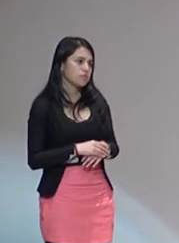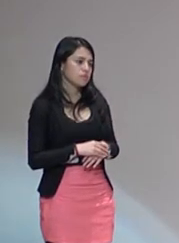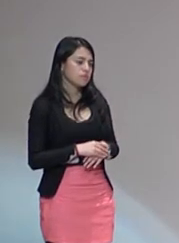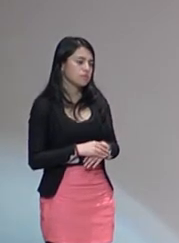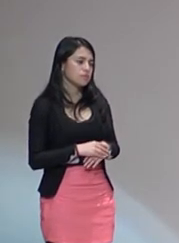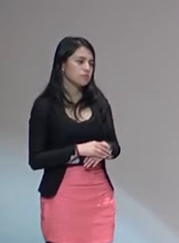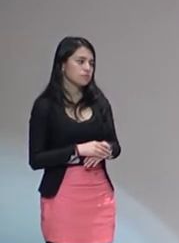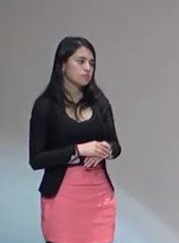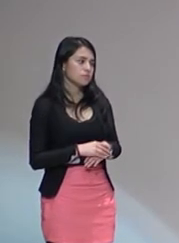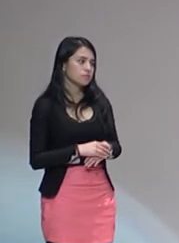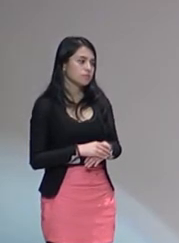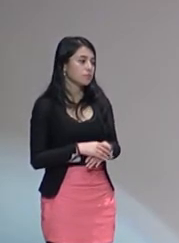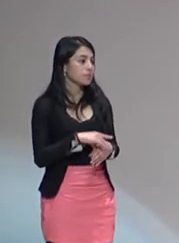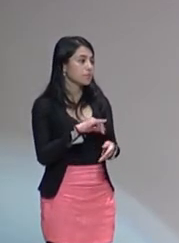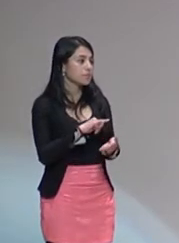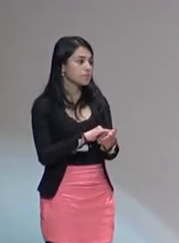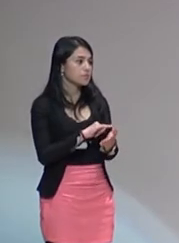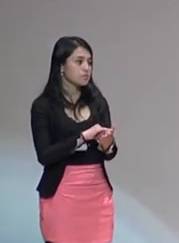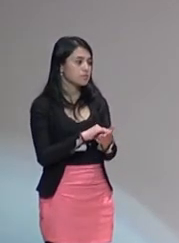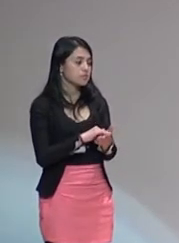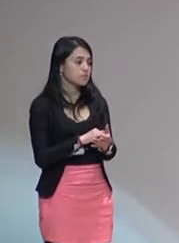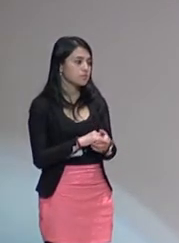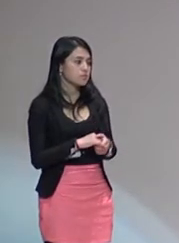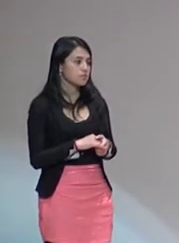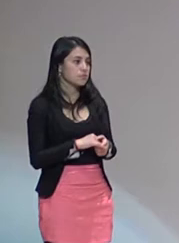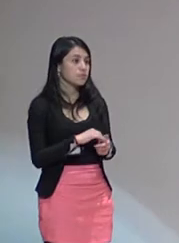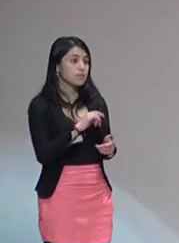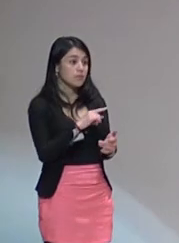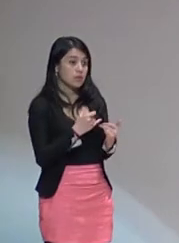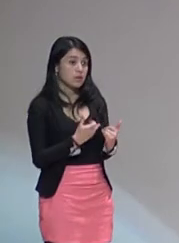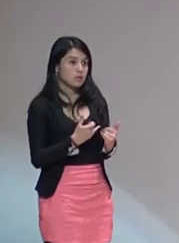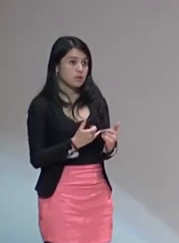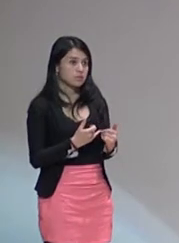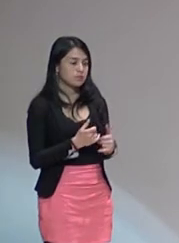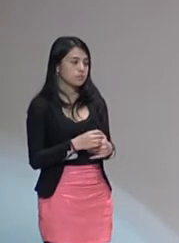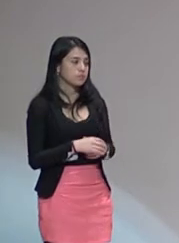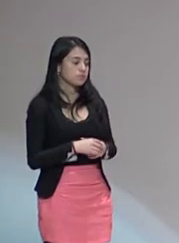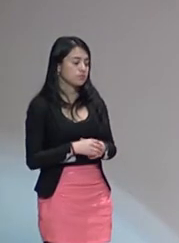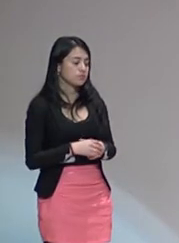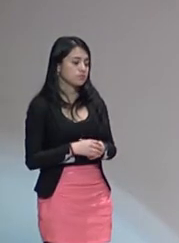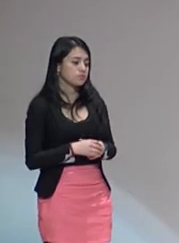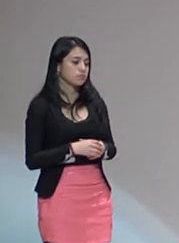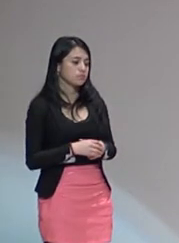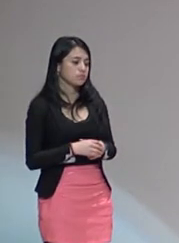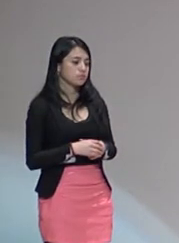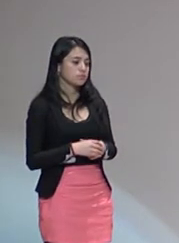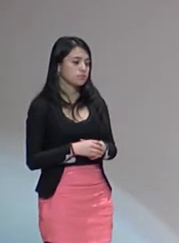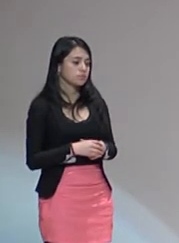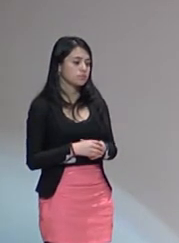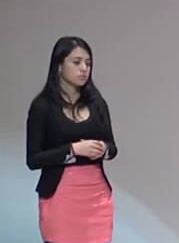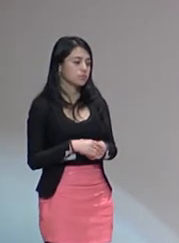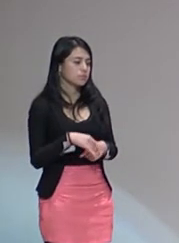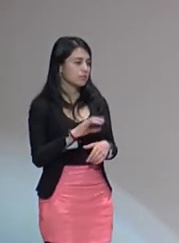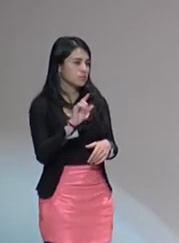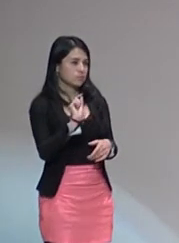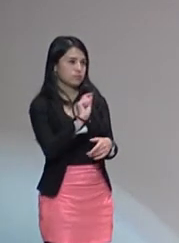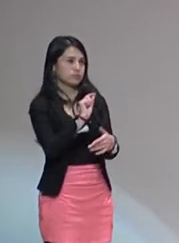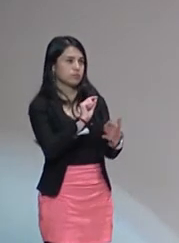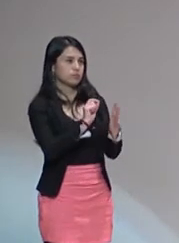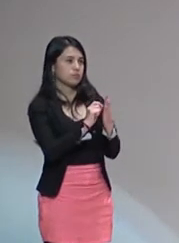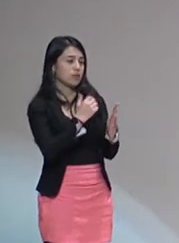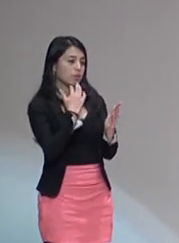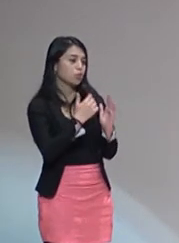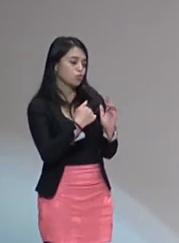que el punto para este momento es, y tal vez soy